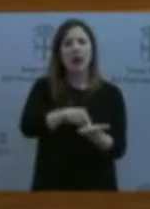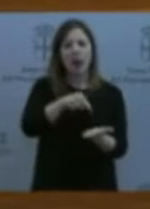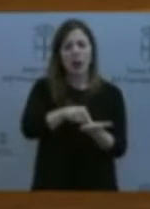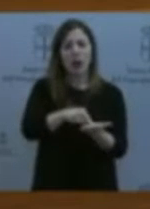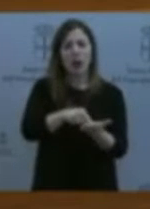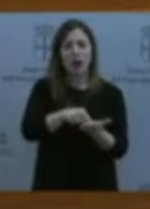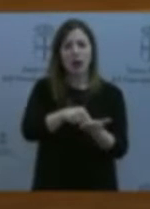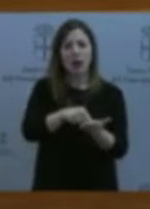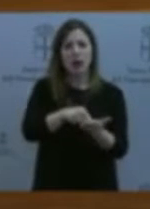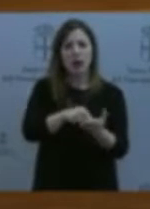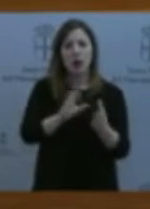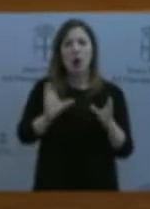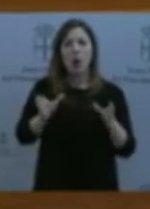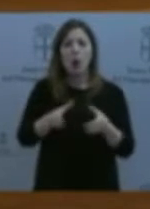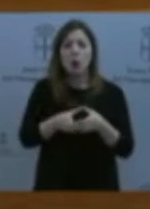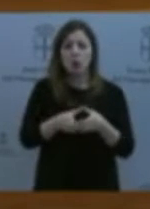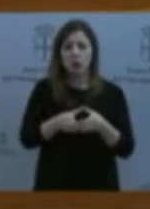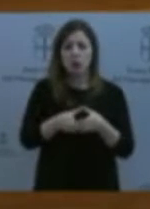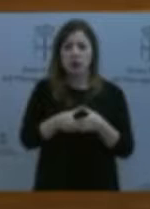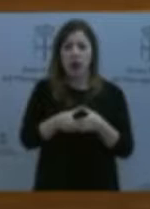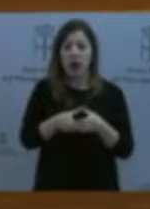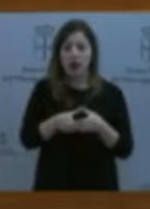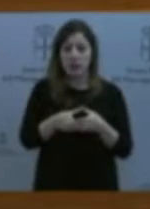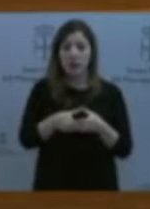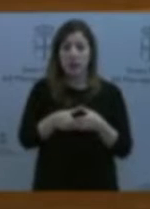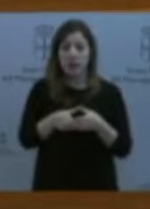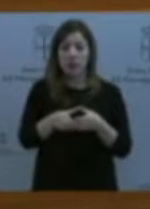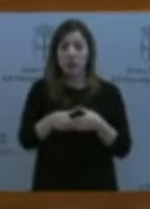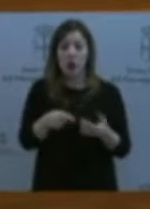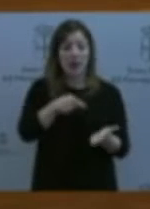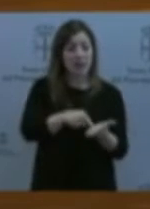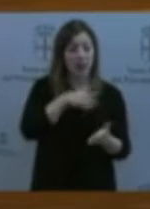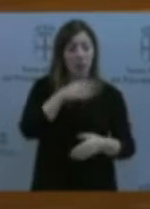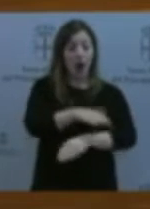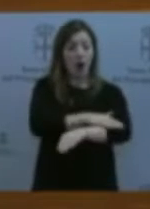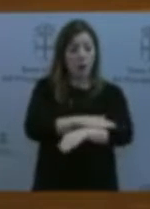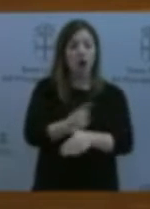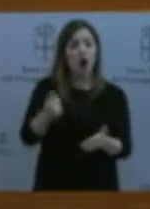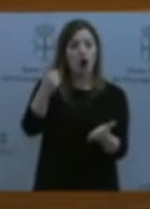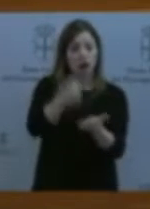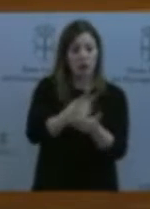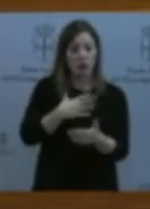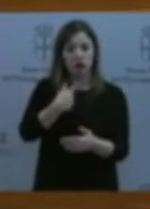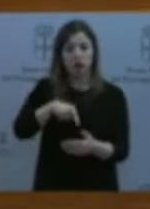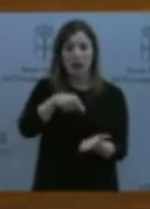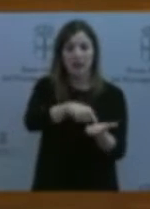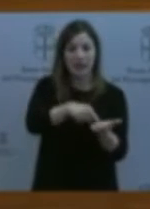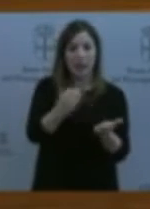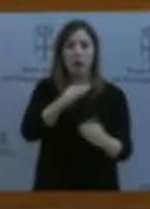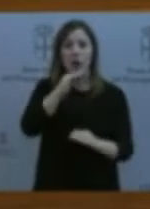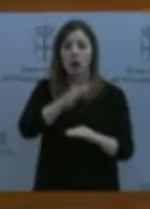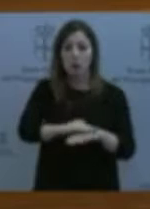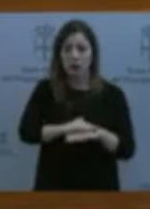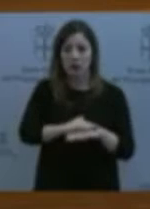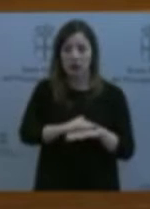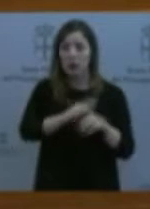haga que el Gobierno vuelva a exigirle que cumpla, ¿no? Que cumpla con muchas de las materias